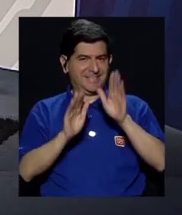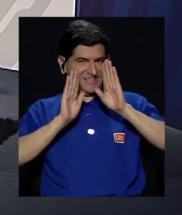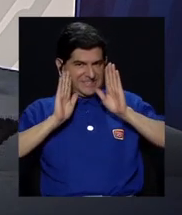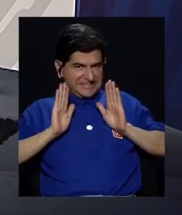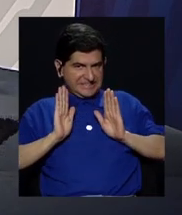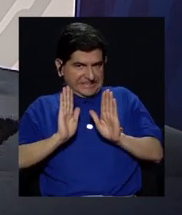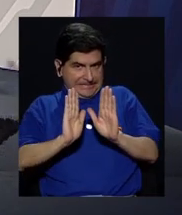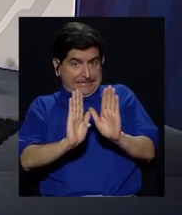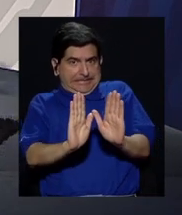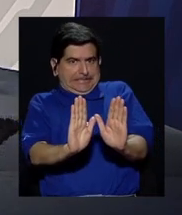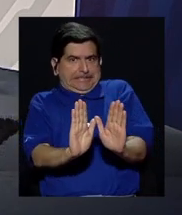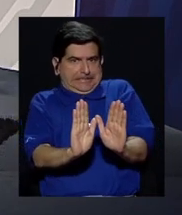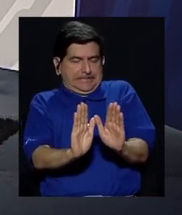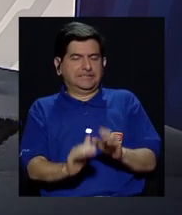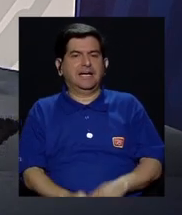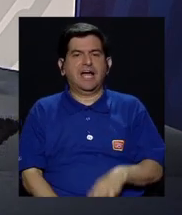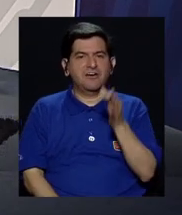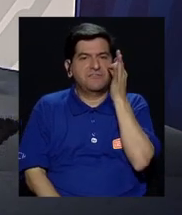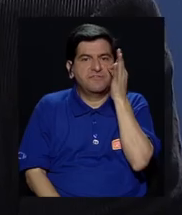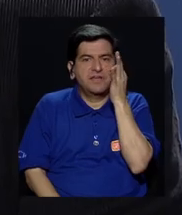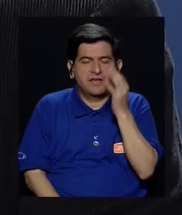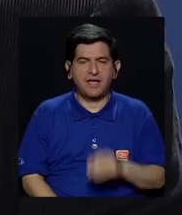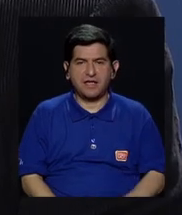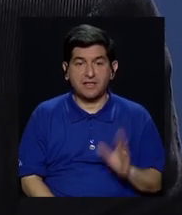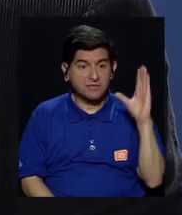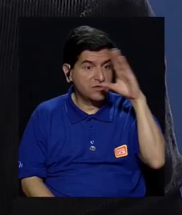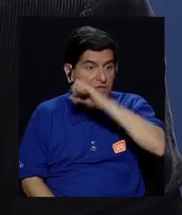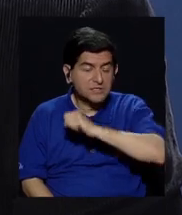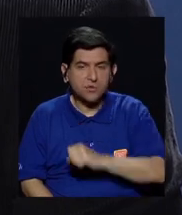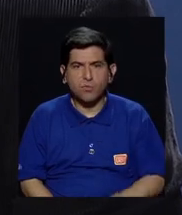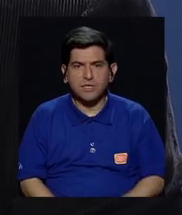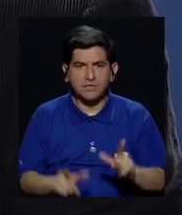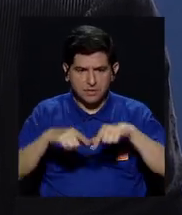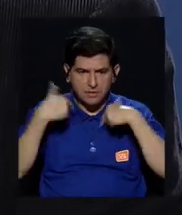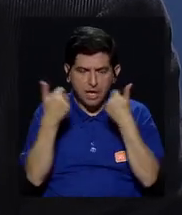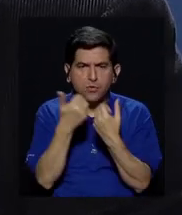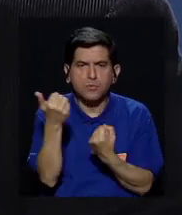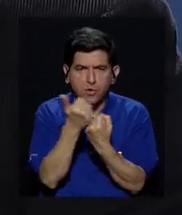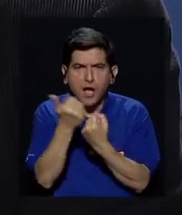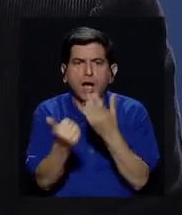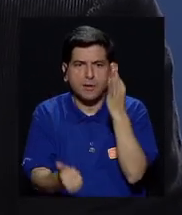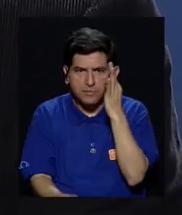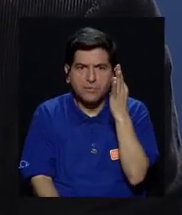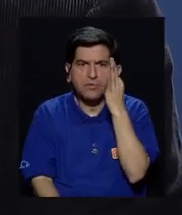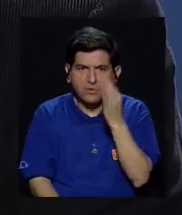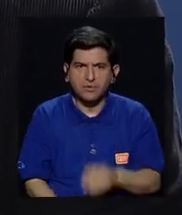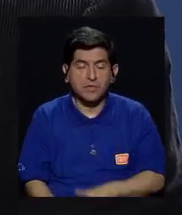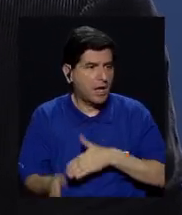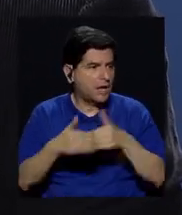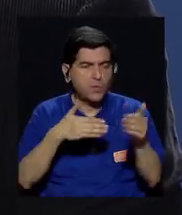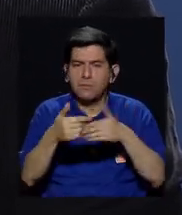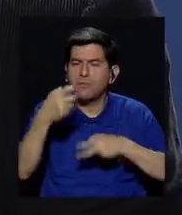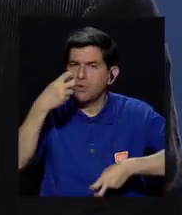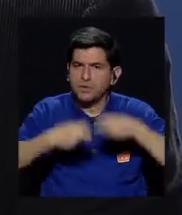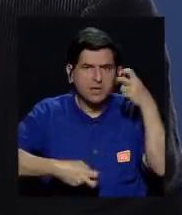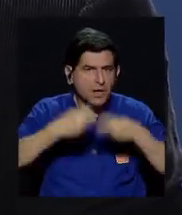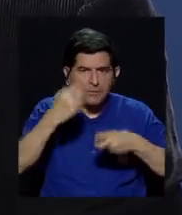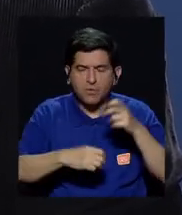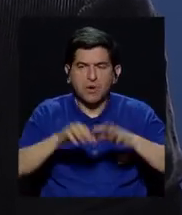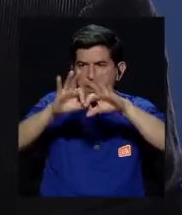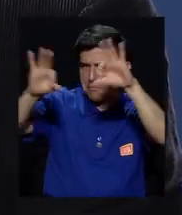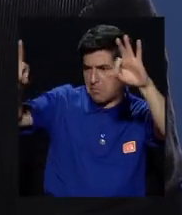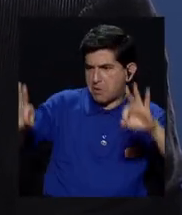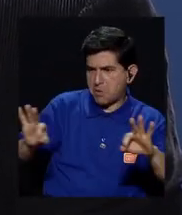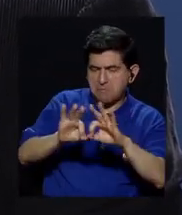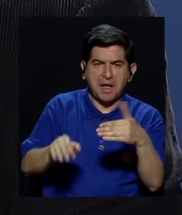rechazo a josé maría figueres sin fijarse que hay un figure ismo y que a pesar de las dificultades o de la